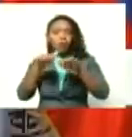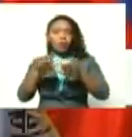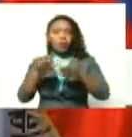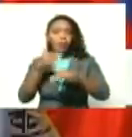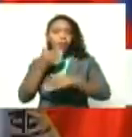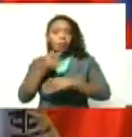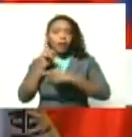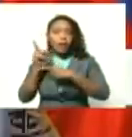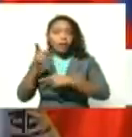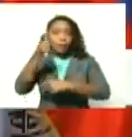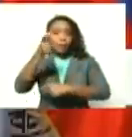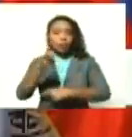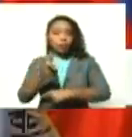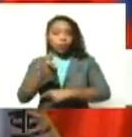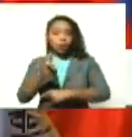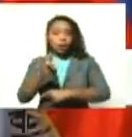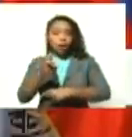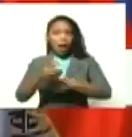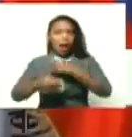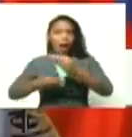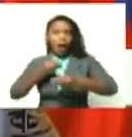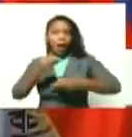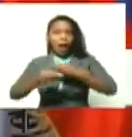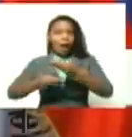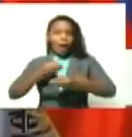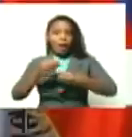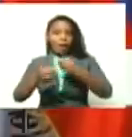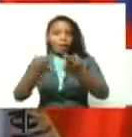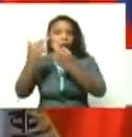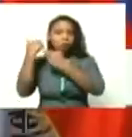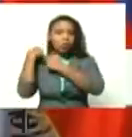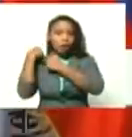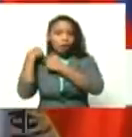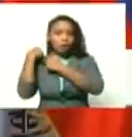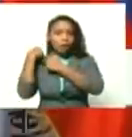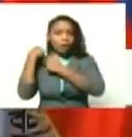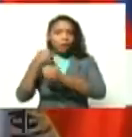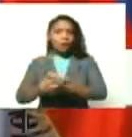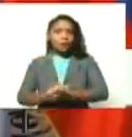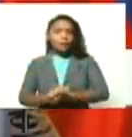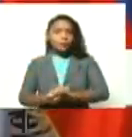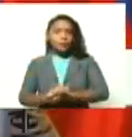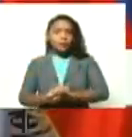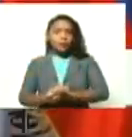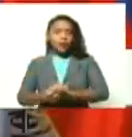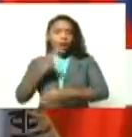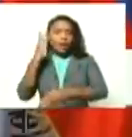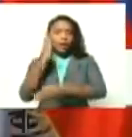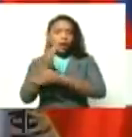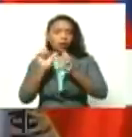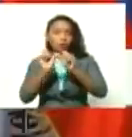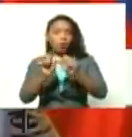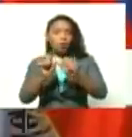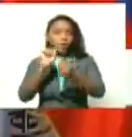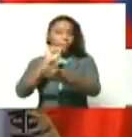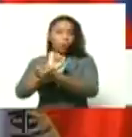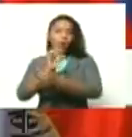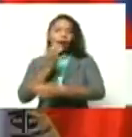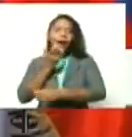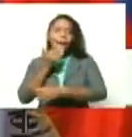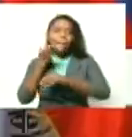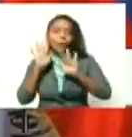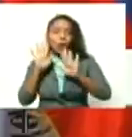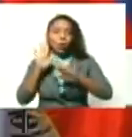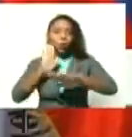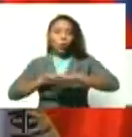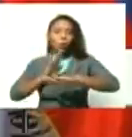ese sujeto presunto responsable de hecho punible continúe privado. Por ejemplo, como lo